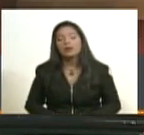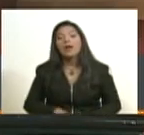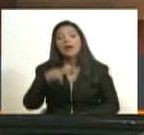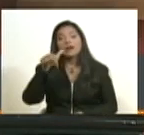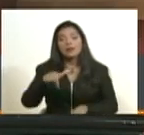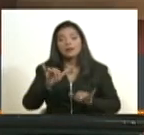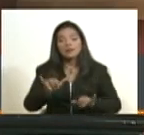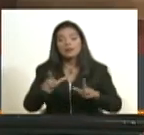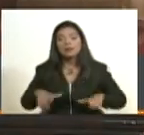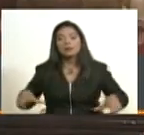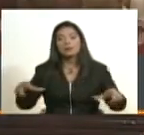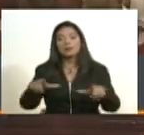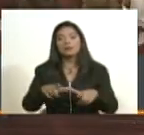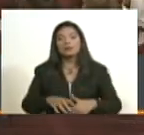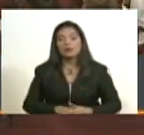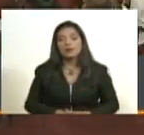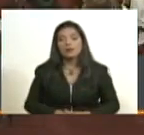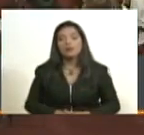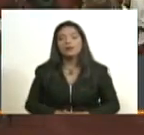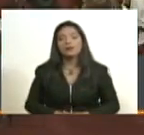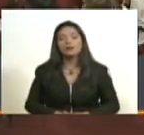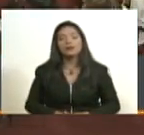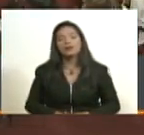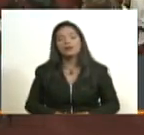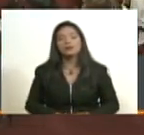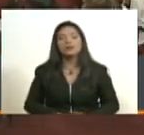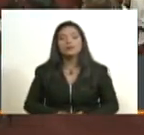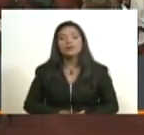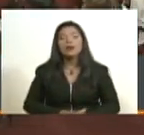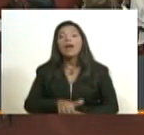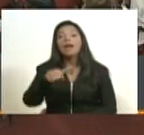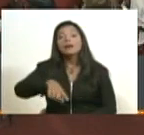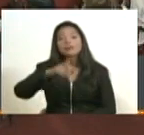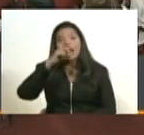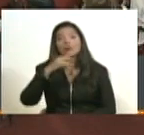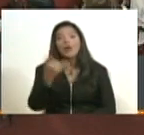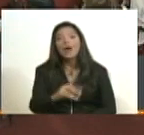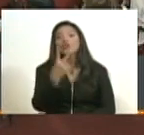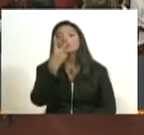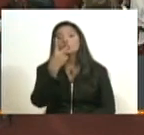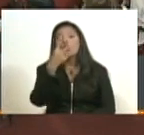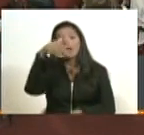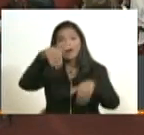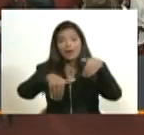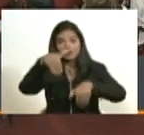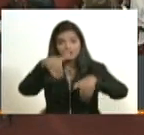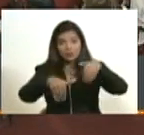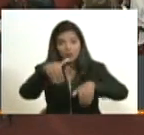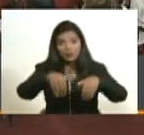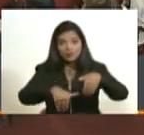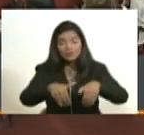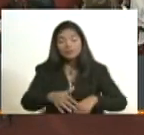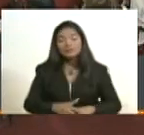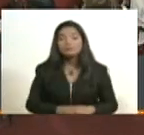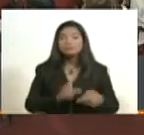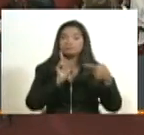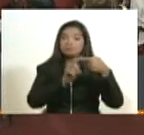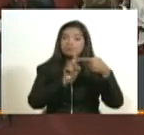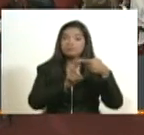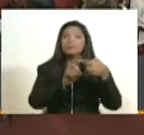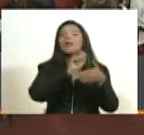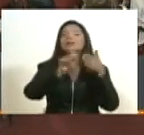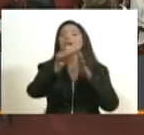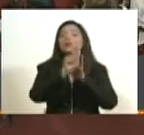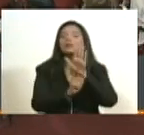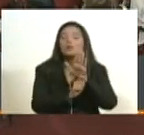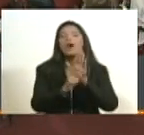hemos reconocido sus triunfos en buena lid. Este año vamos a tener dos procesos electorales. El proceso electoral de la Asamblea